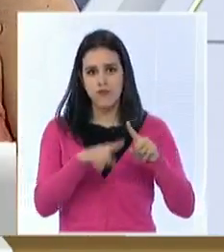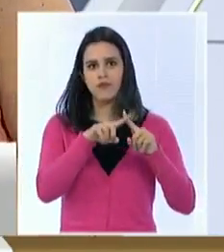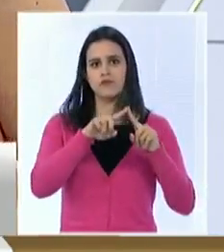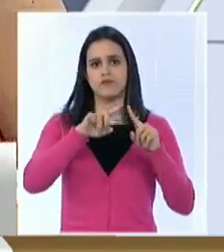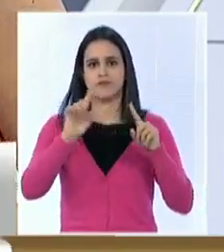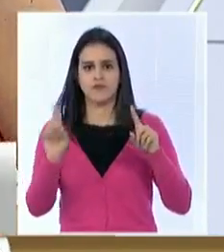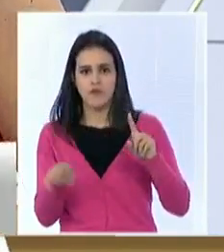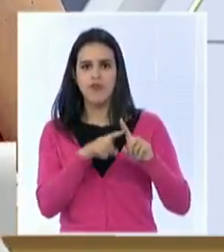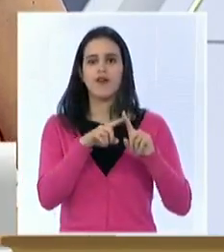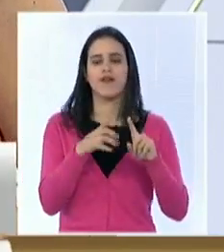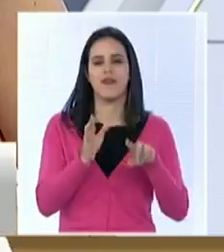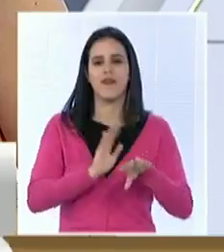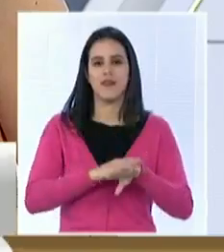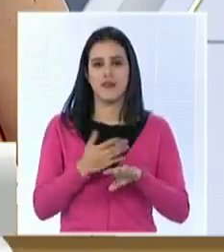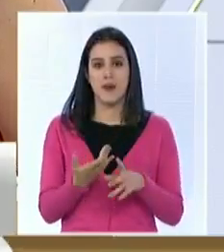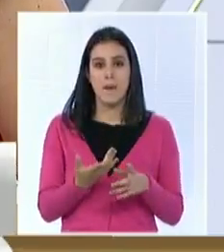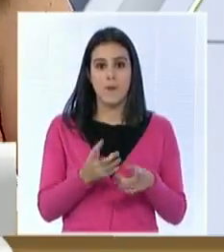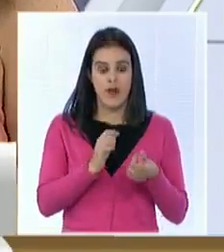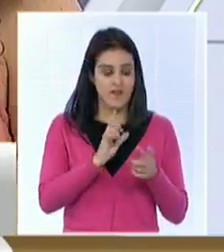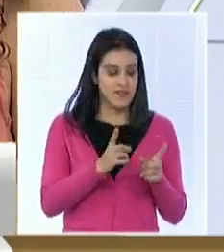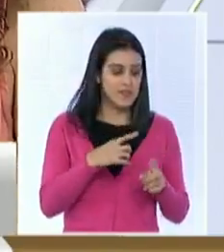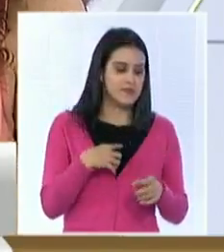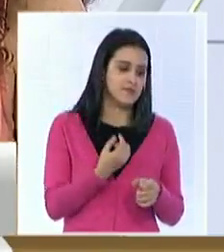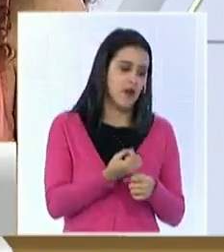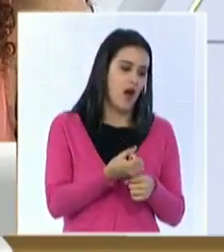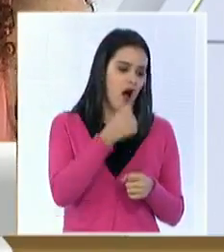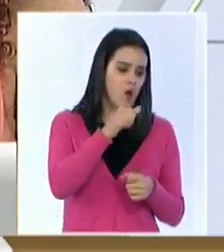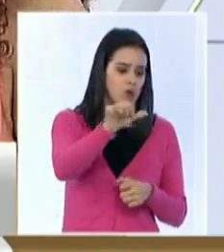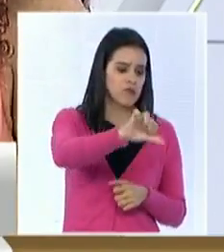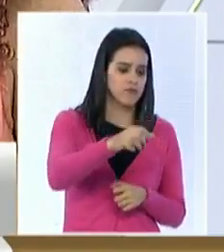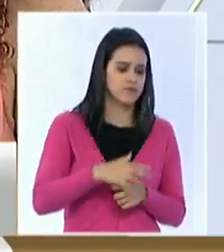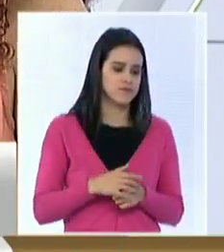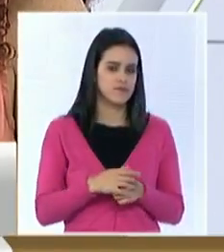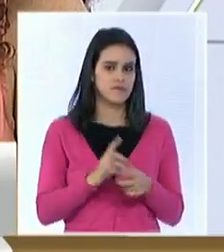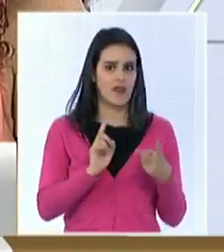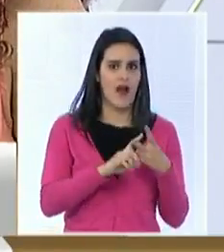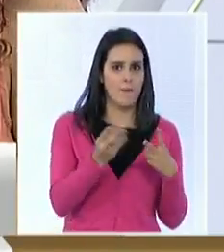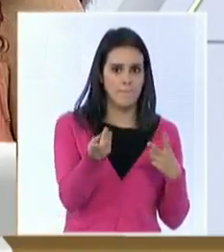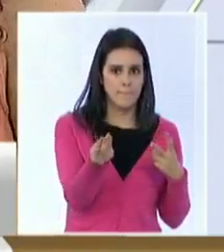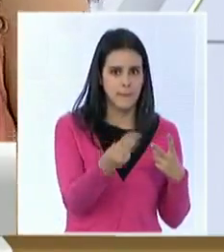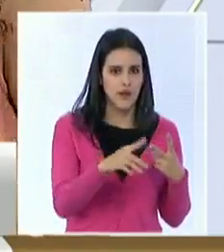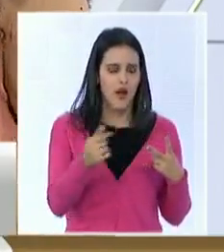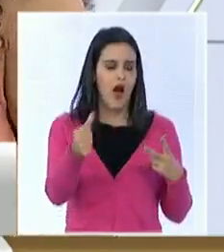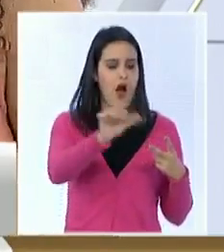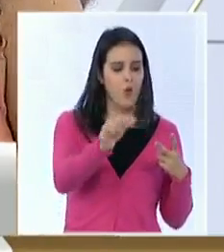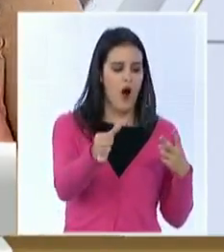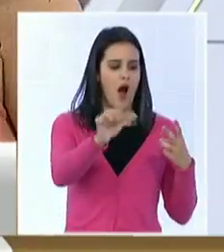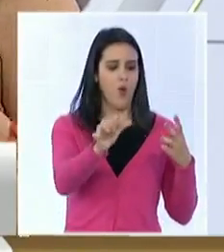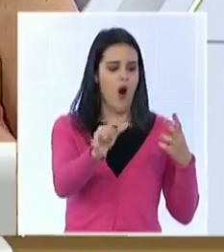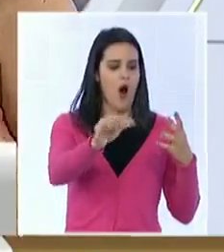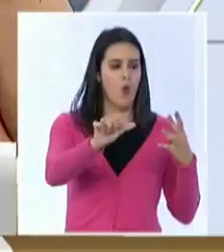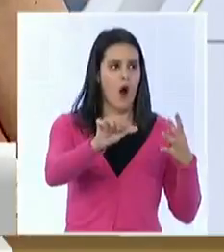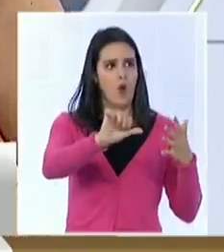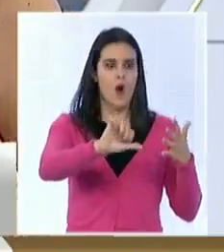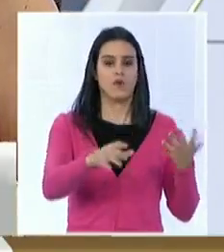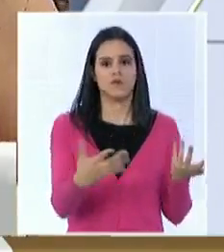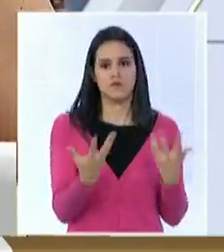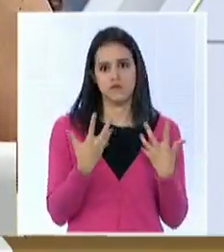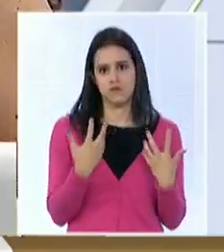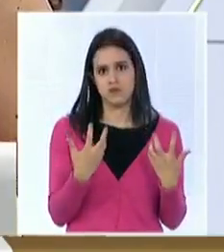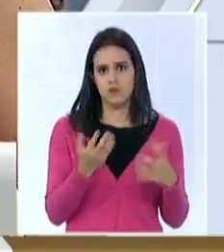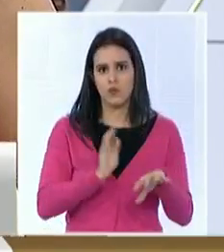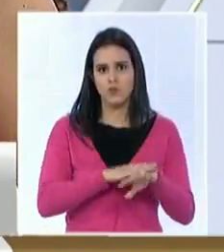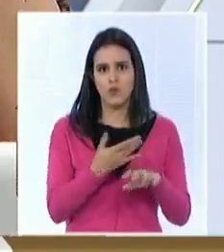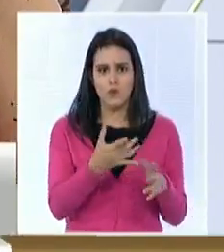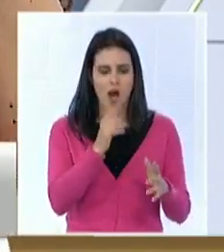una cantidad valiosísima de agua. Si bien es cierto, es una técnica recomendada por algunas organizaciones, yo no la recomiendo por la cantidad de agua que vamos